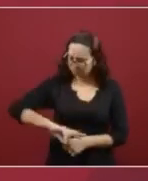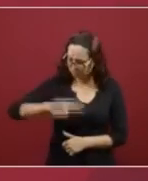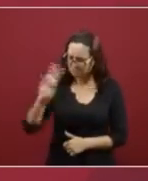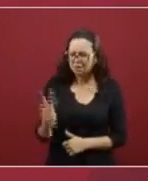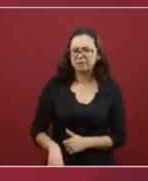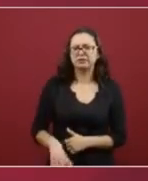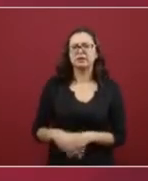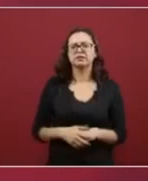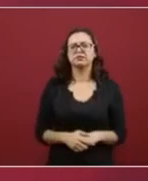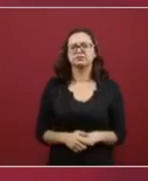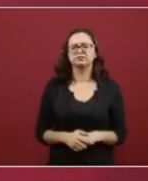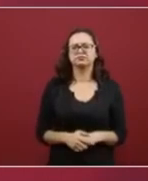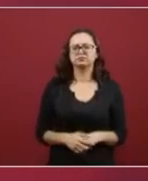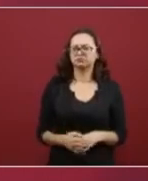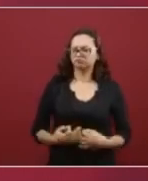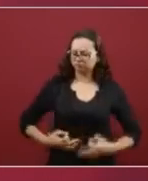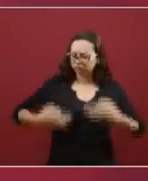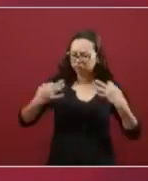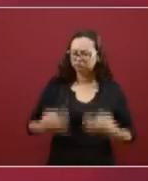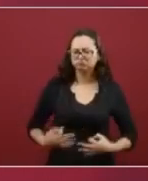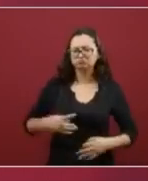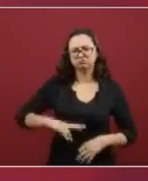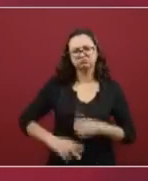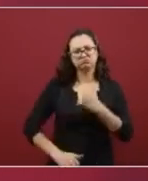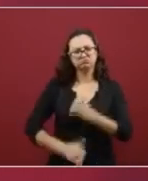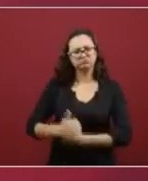competencia, una auténtica competencia.